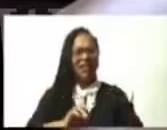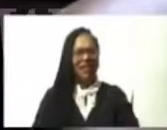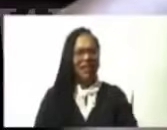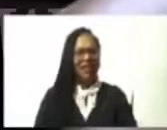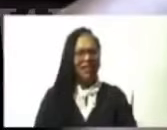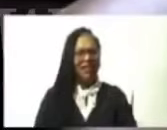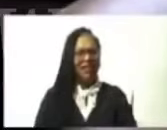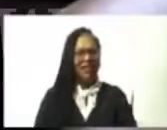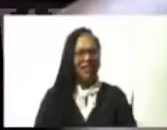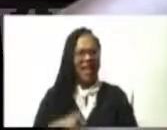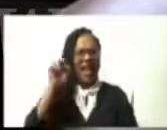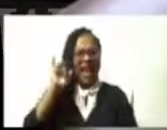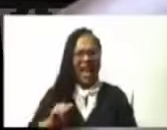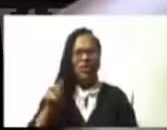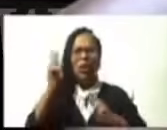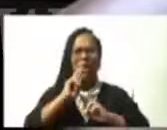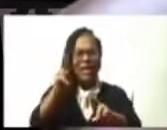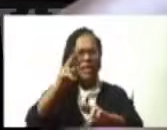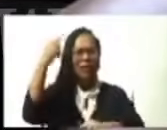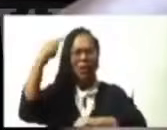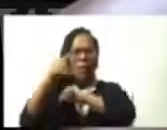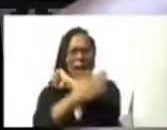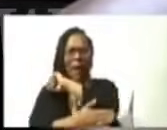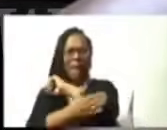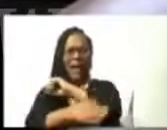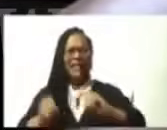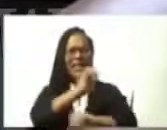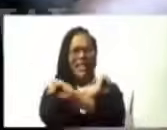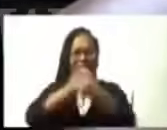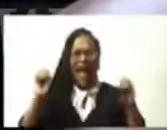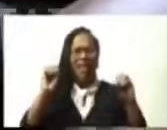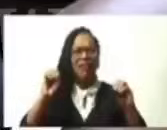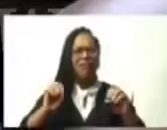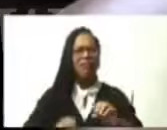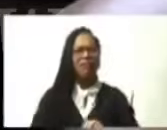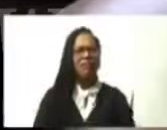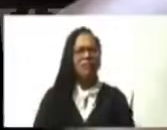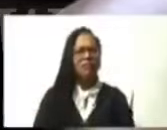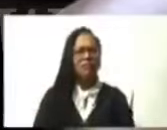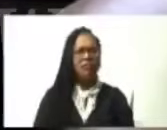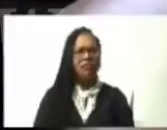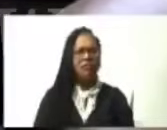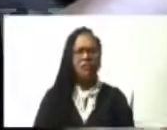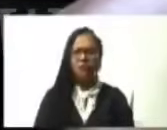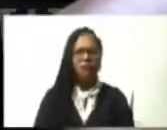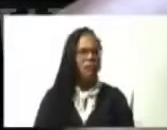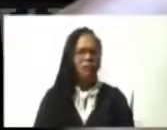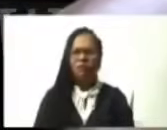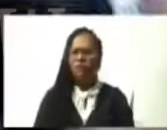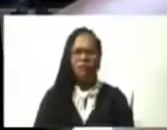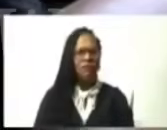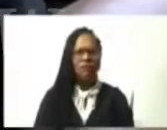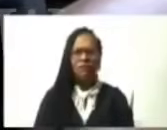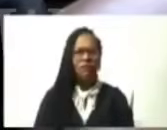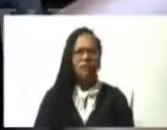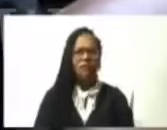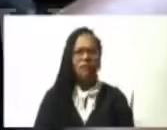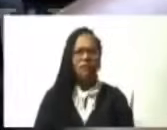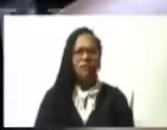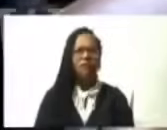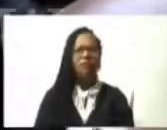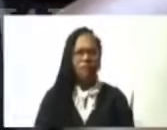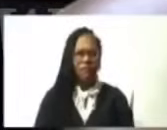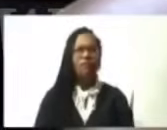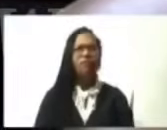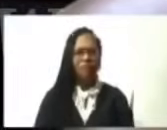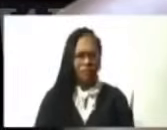falta de consideración a un país. Y nos pega menos a los que hemos estado en el poder